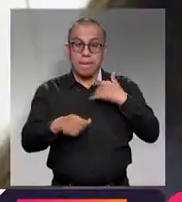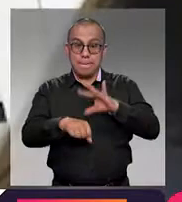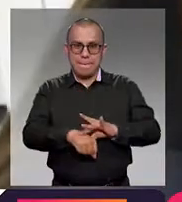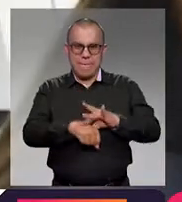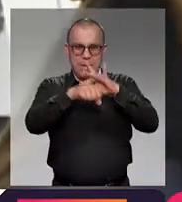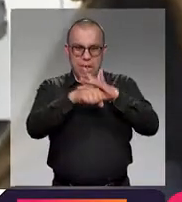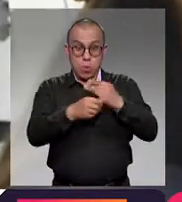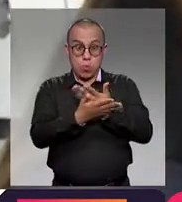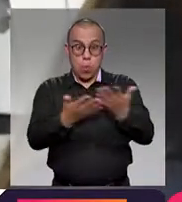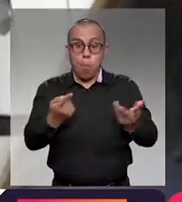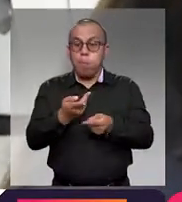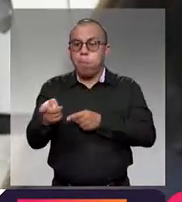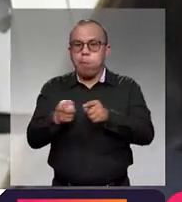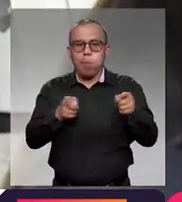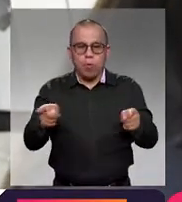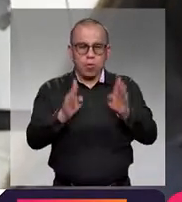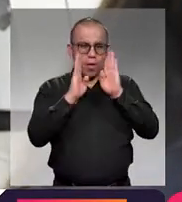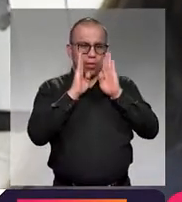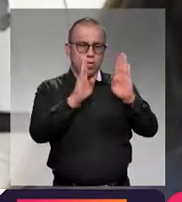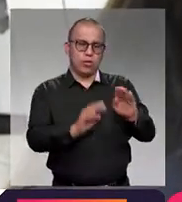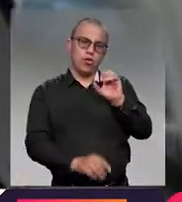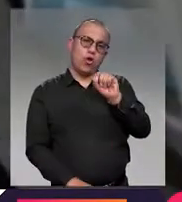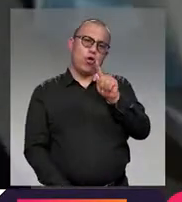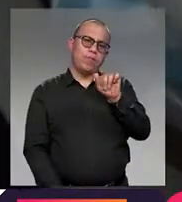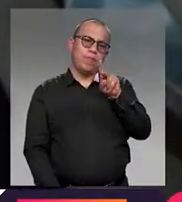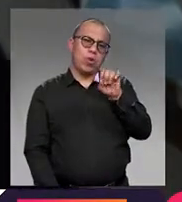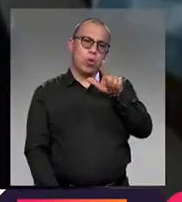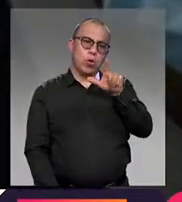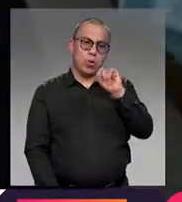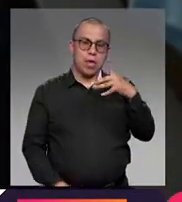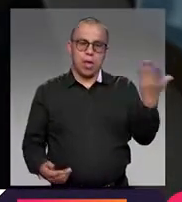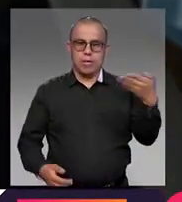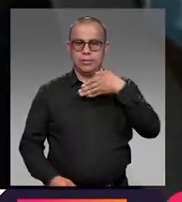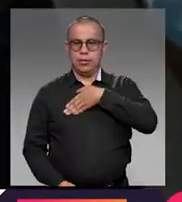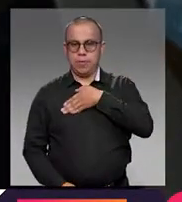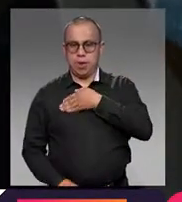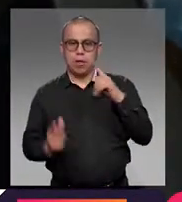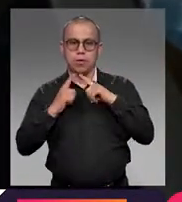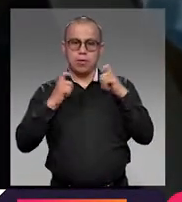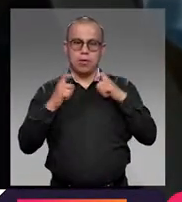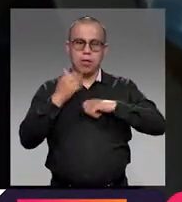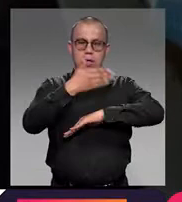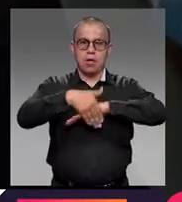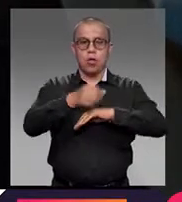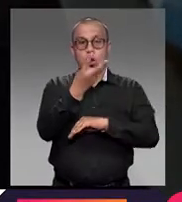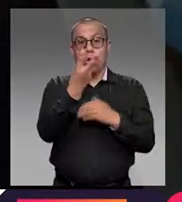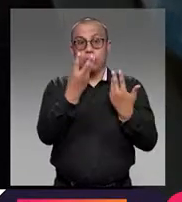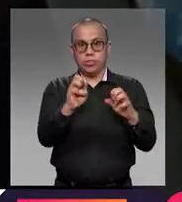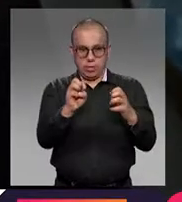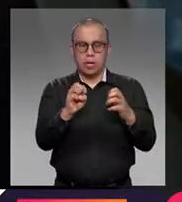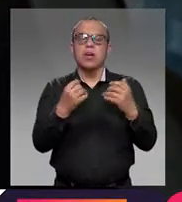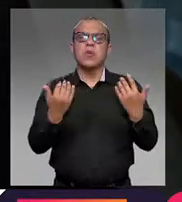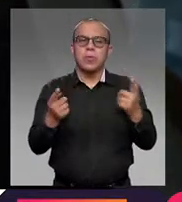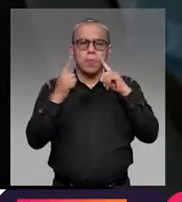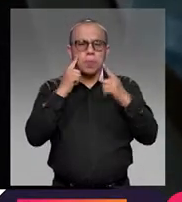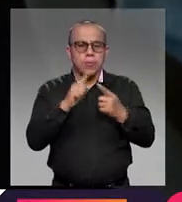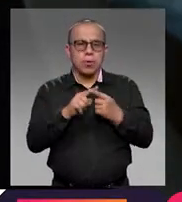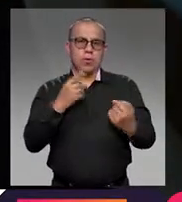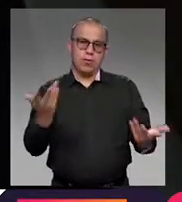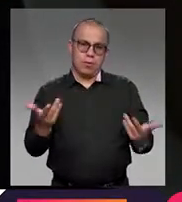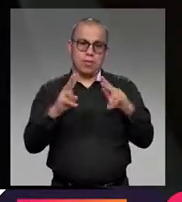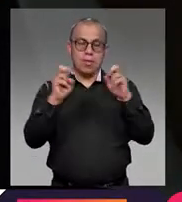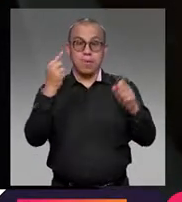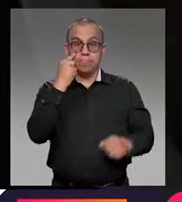generación para el servicio de oftalmología de las unidades del simón bolívar y engativá k y 80 para la atención de pacientes con enfermedades